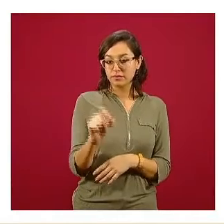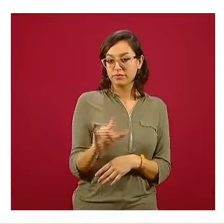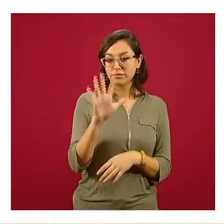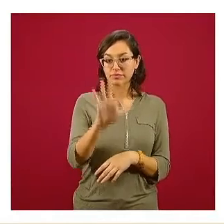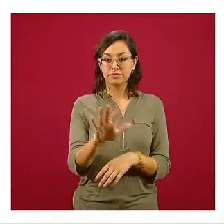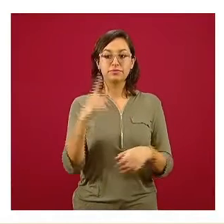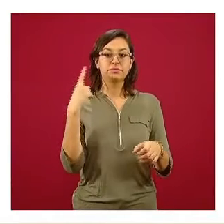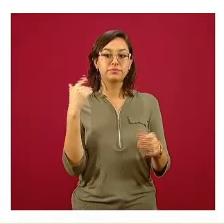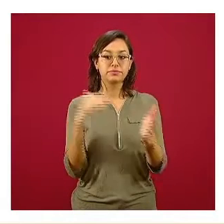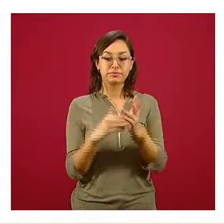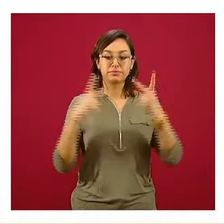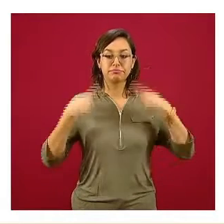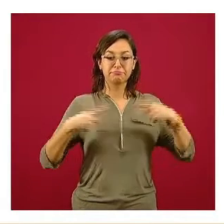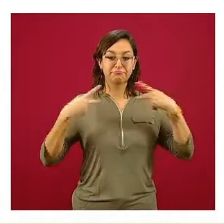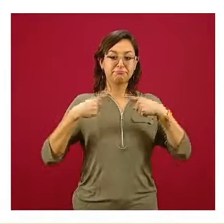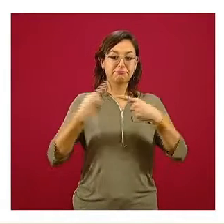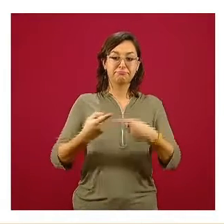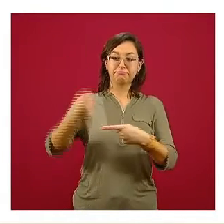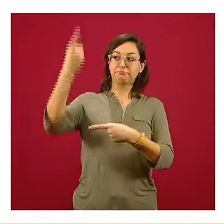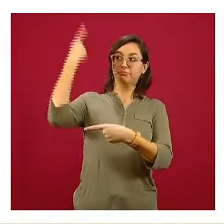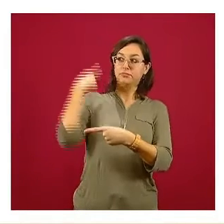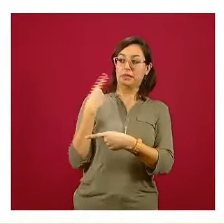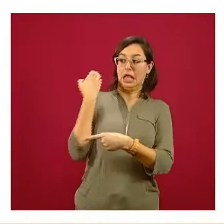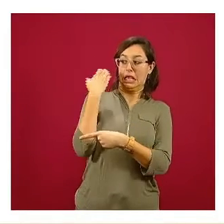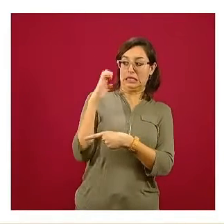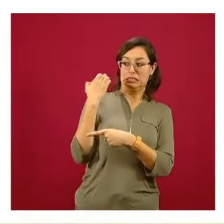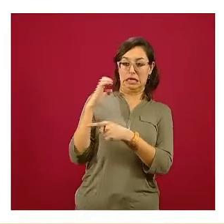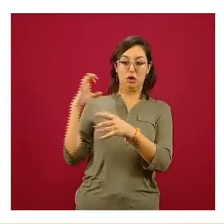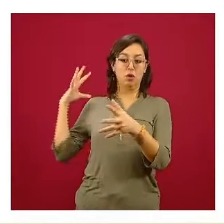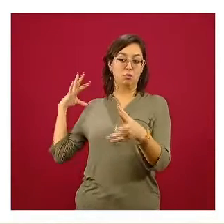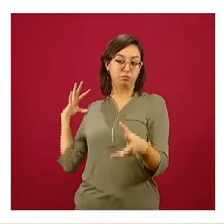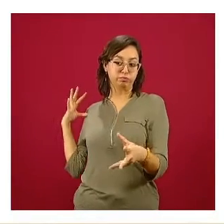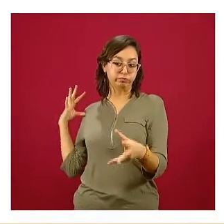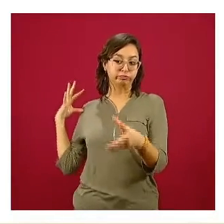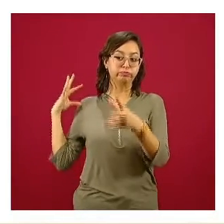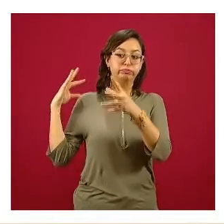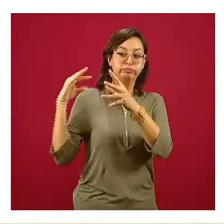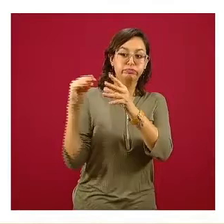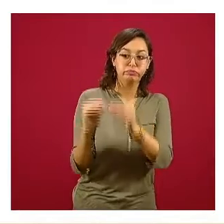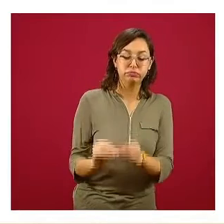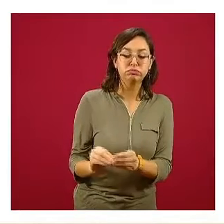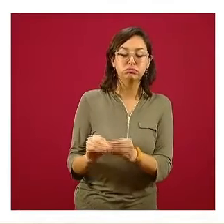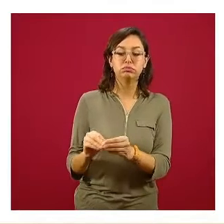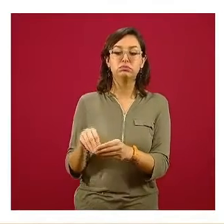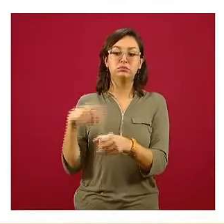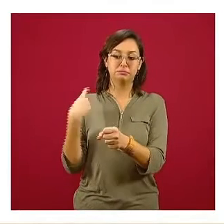4.425.485 personas que desde que empezó esta epidemia, en los primeros días de enero de